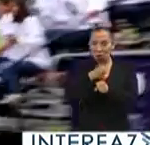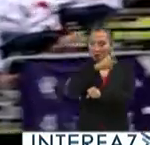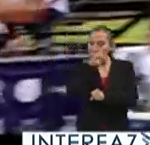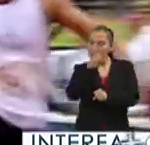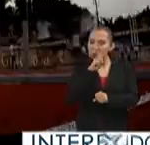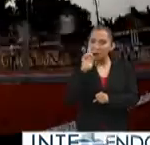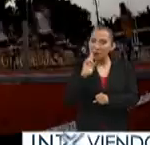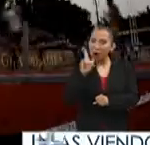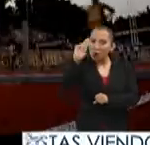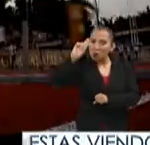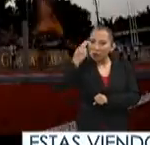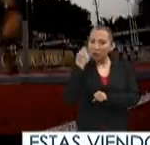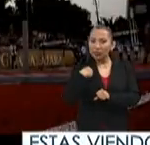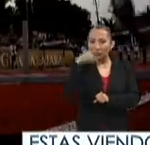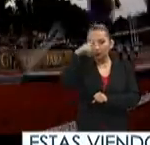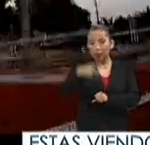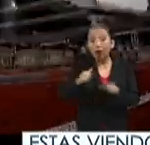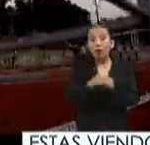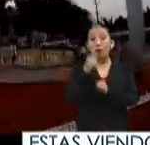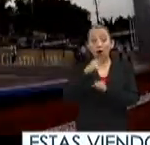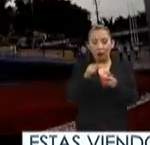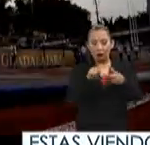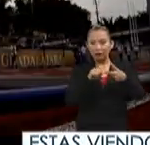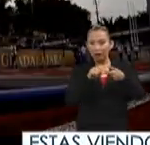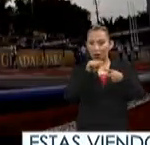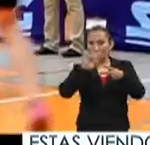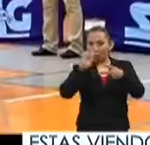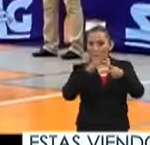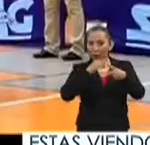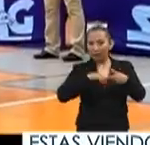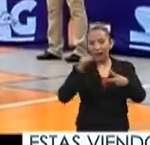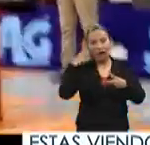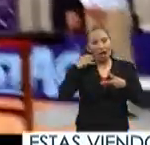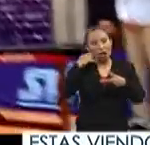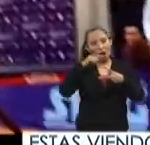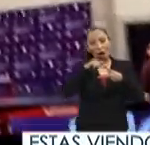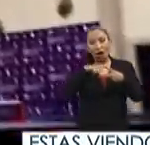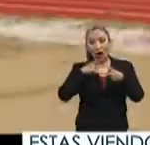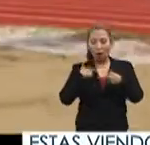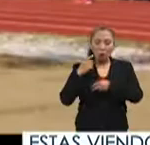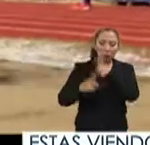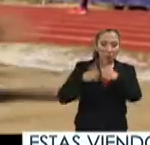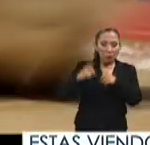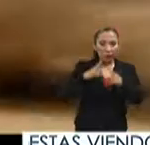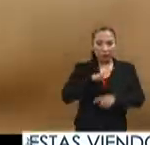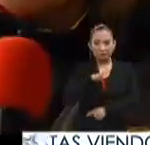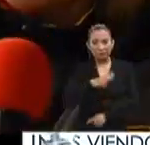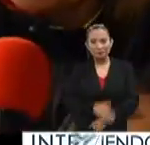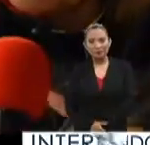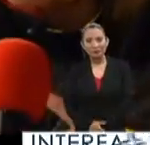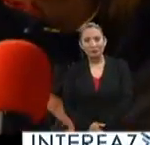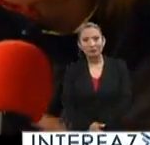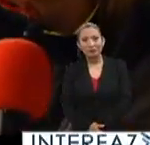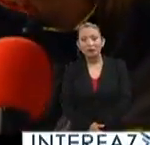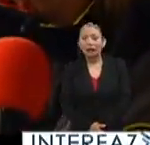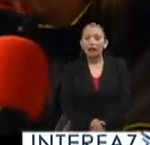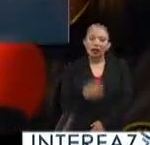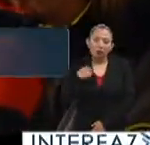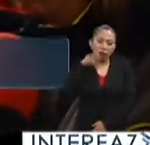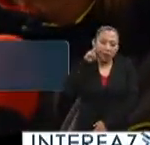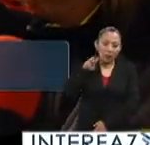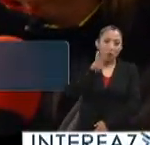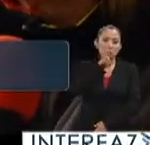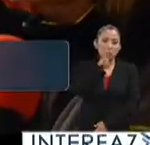mejor universidad de México, tan solo por detrás de la Universidad Autónoma de Nuevo León, en cuanto a deporte se refiere. Con ellos se han visto